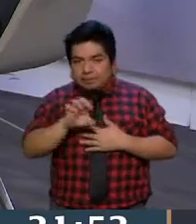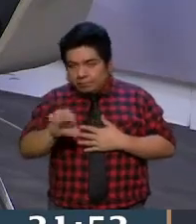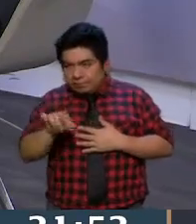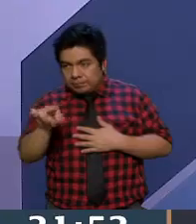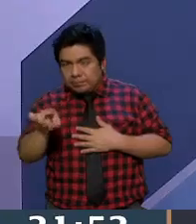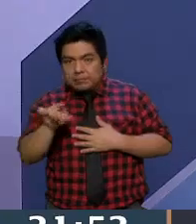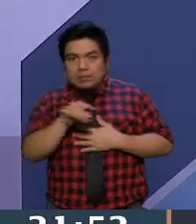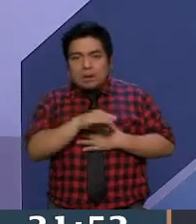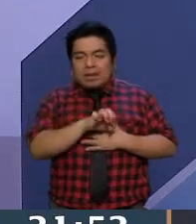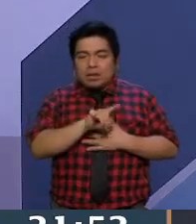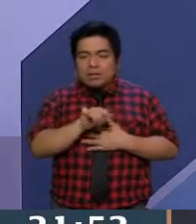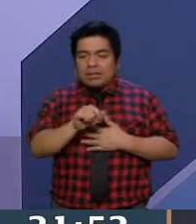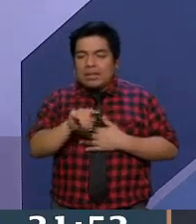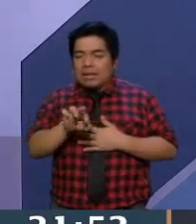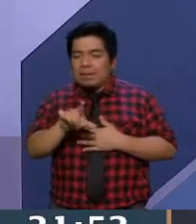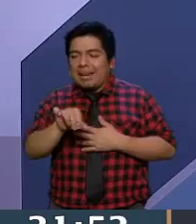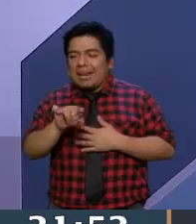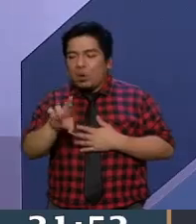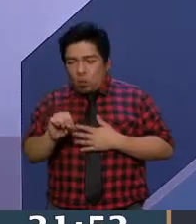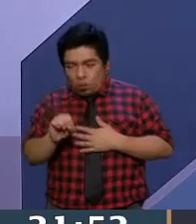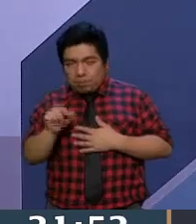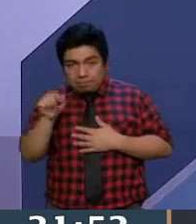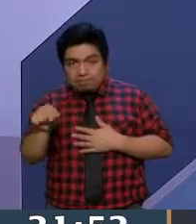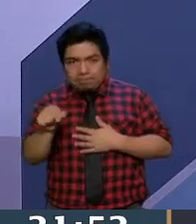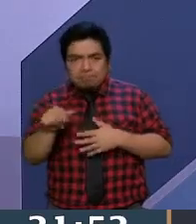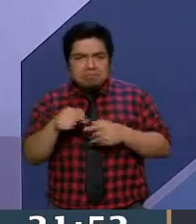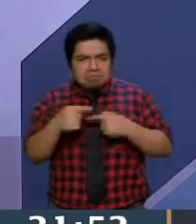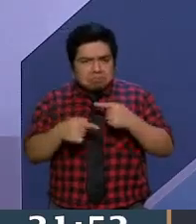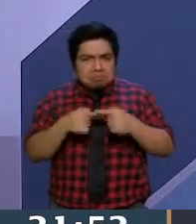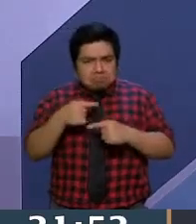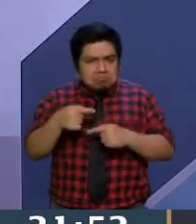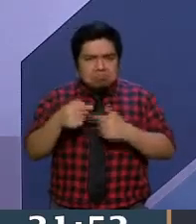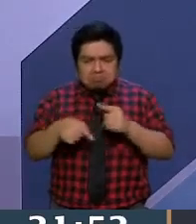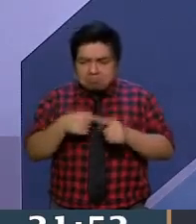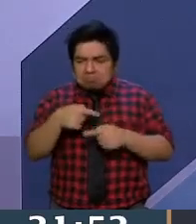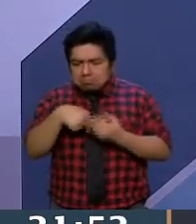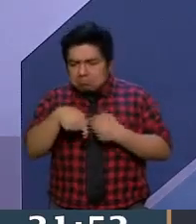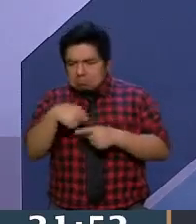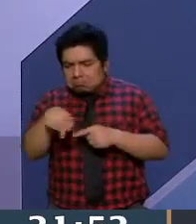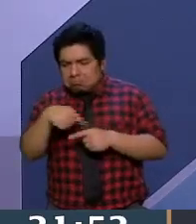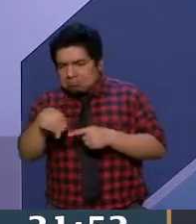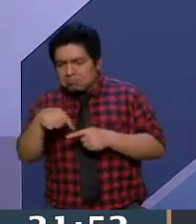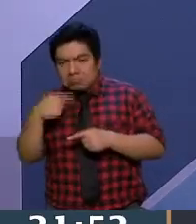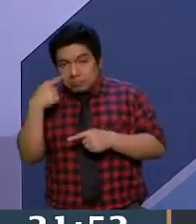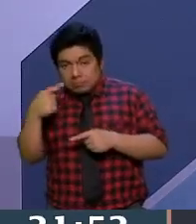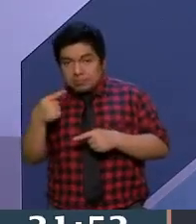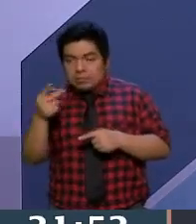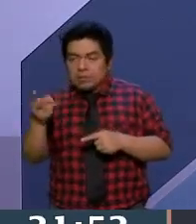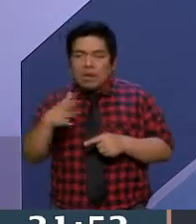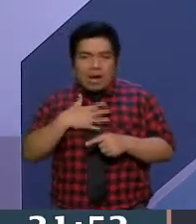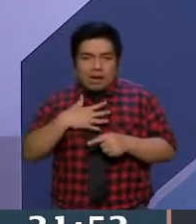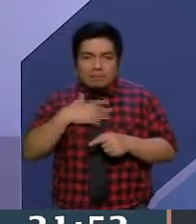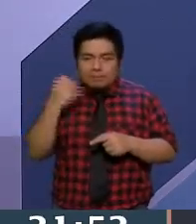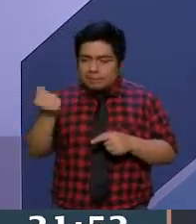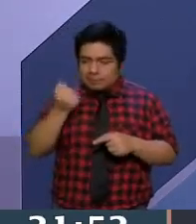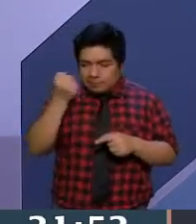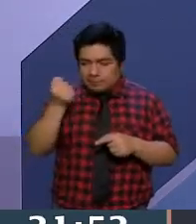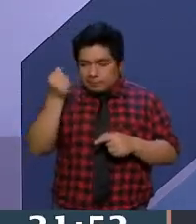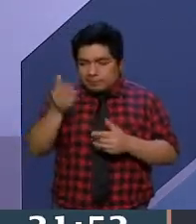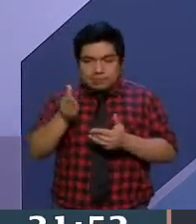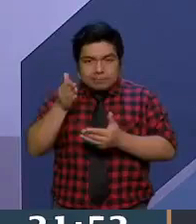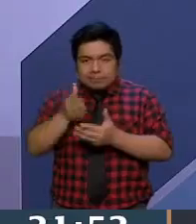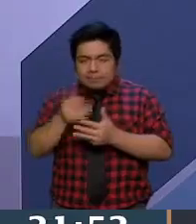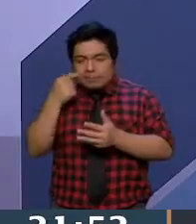El Mitote Librero, que fíjate que se le estuvo dando varias vueltas. Tuve la suerte de estar detrás